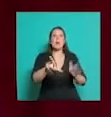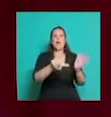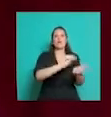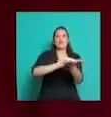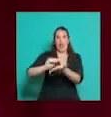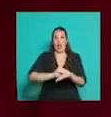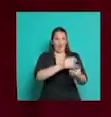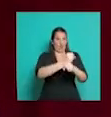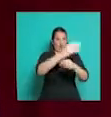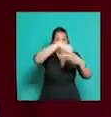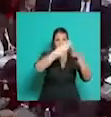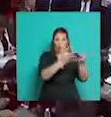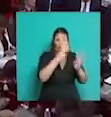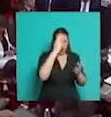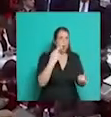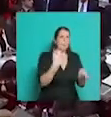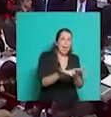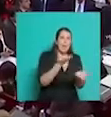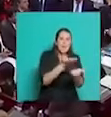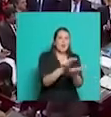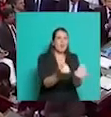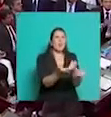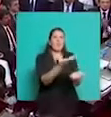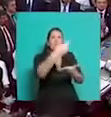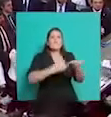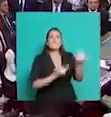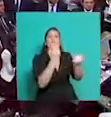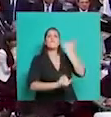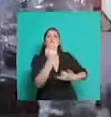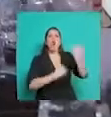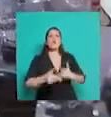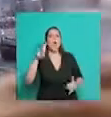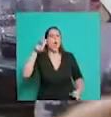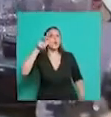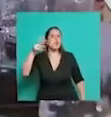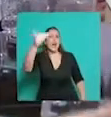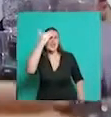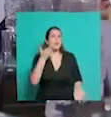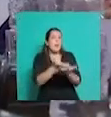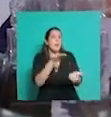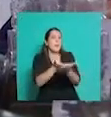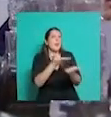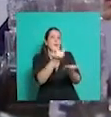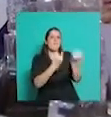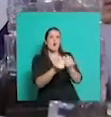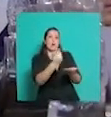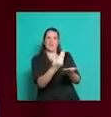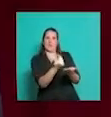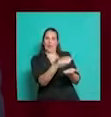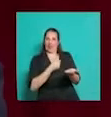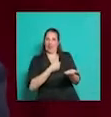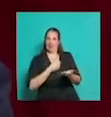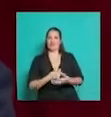este camino estar cerca, digo, y si hay alguno que dice, bueno, pero a mí nunca me visitaron, nunca me conocieron, ojalá puedan aprovechar este medio